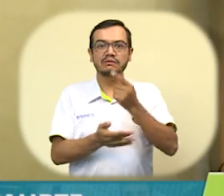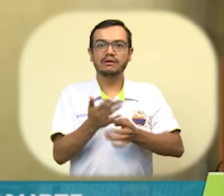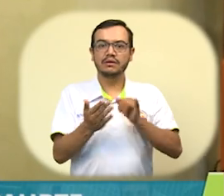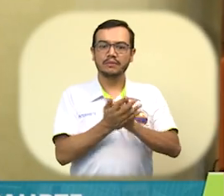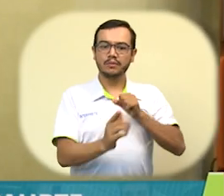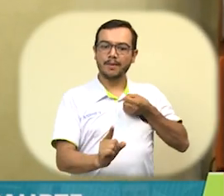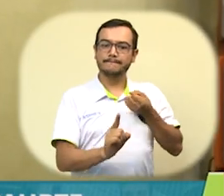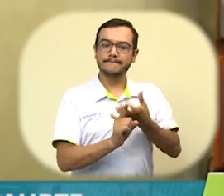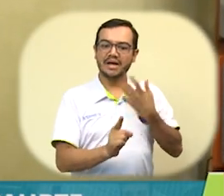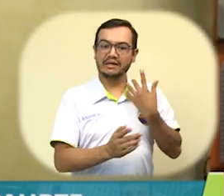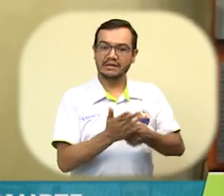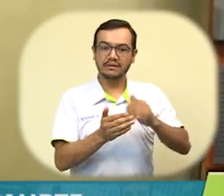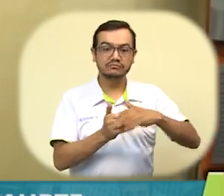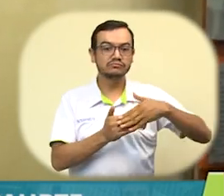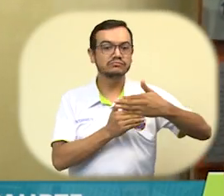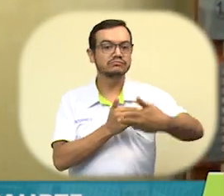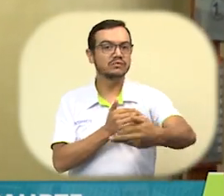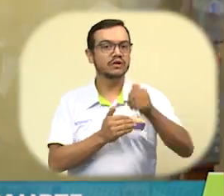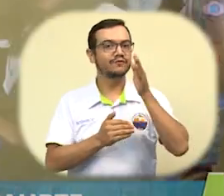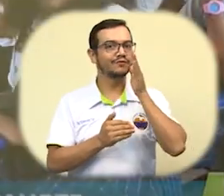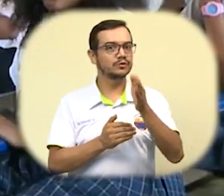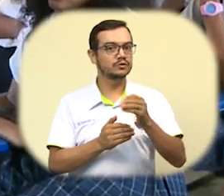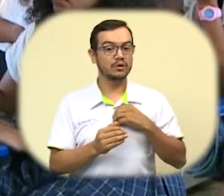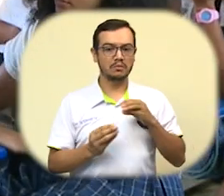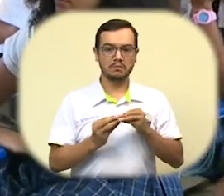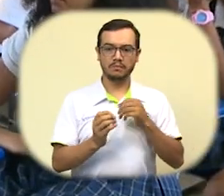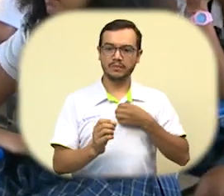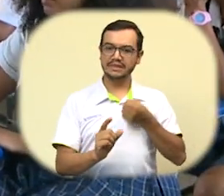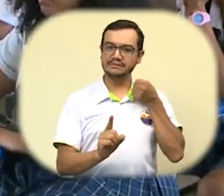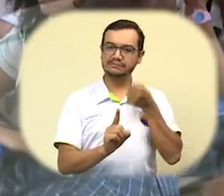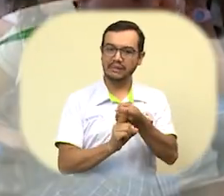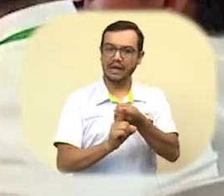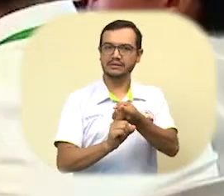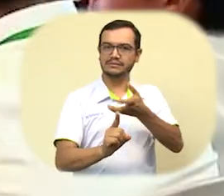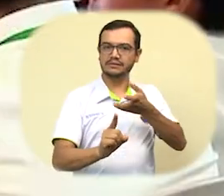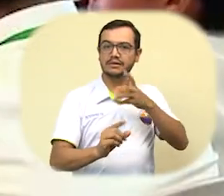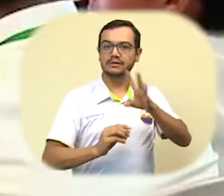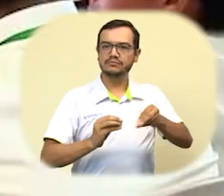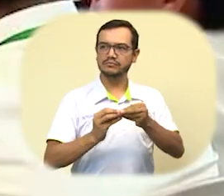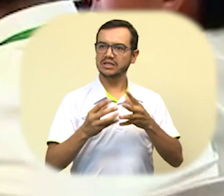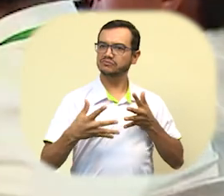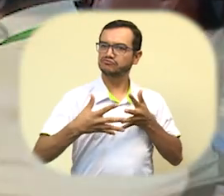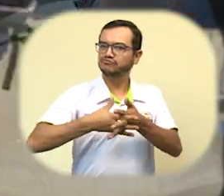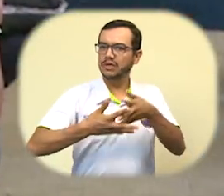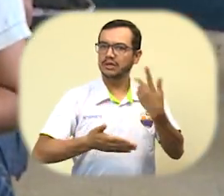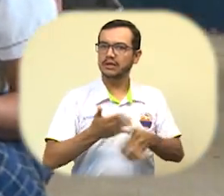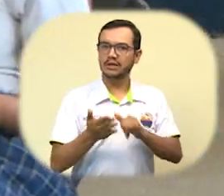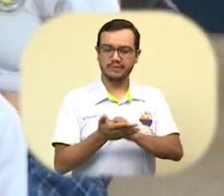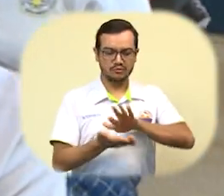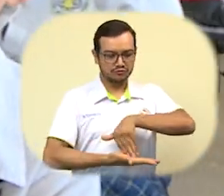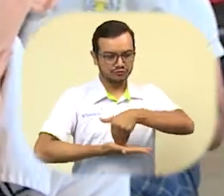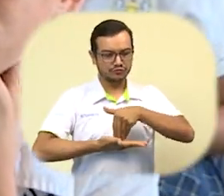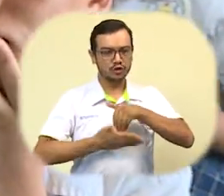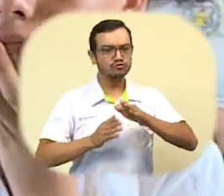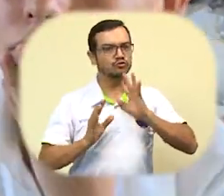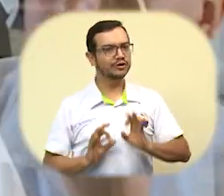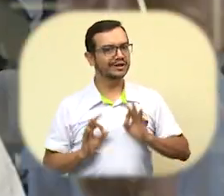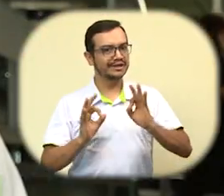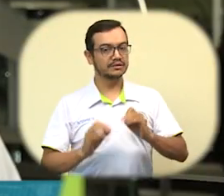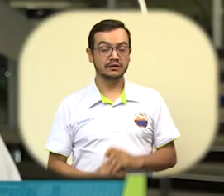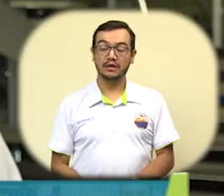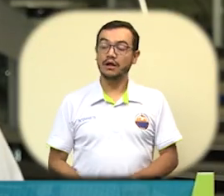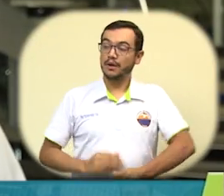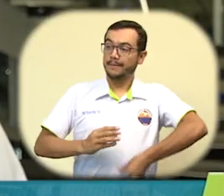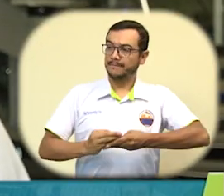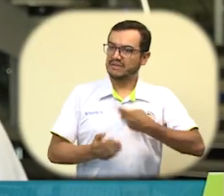un impacto en los niveles precedentes. Y ese vínculo y ese impacto en los niveles precedentes tiene que ver con el posicionamiento de la calidad. Nos van a